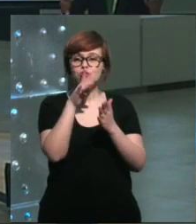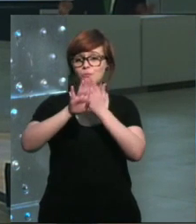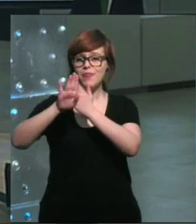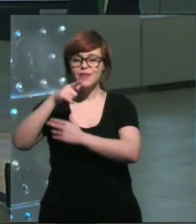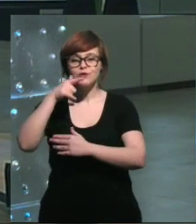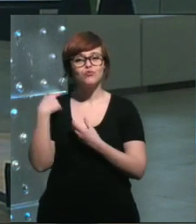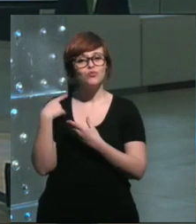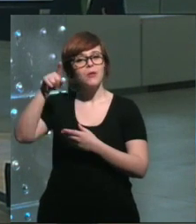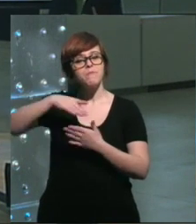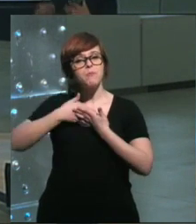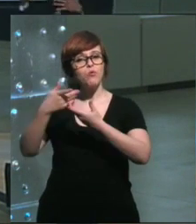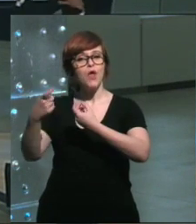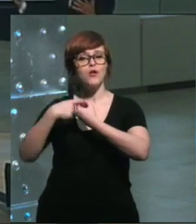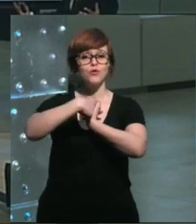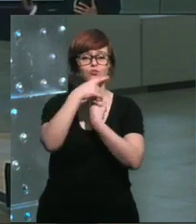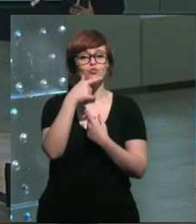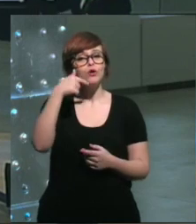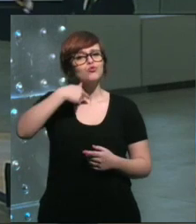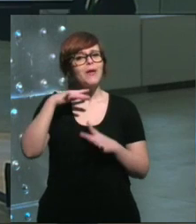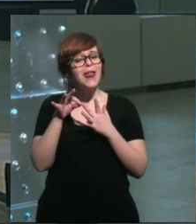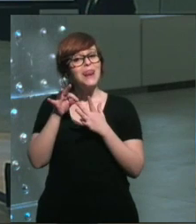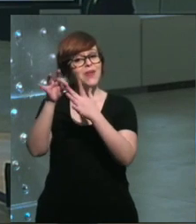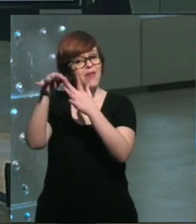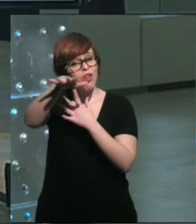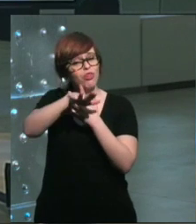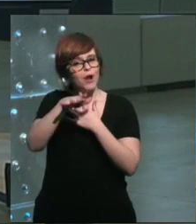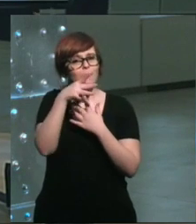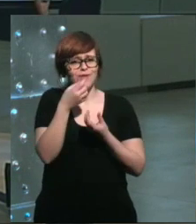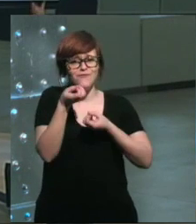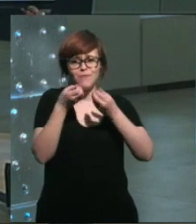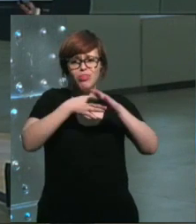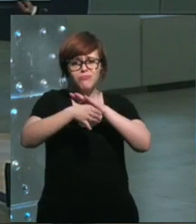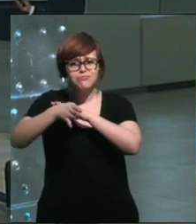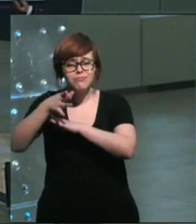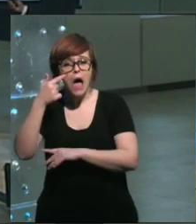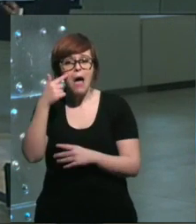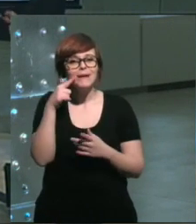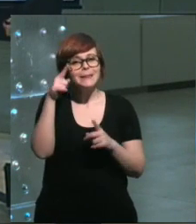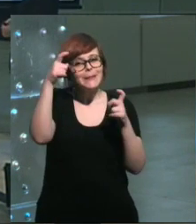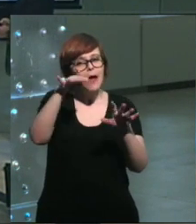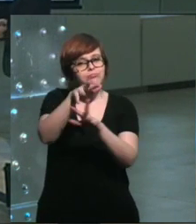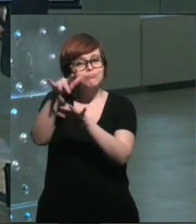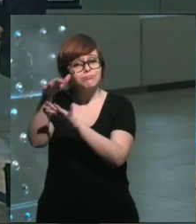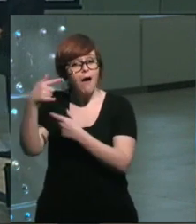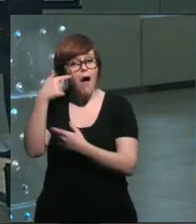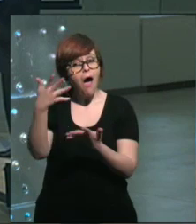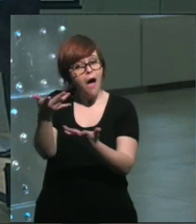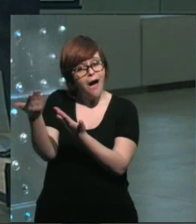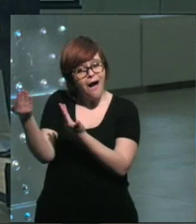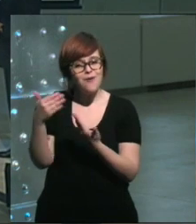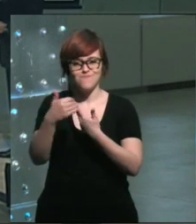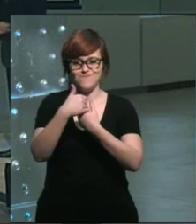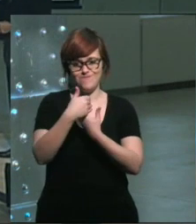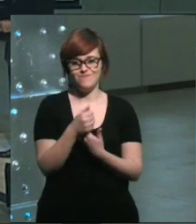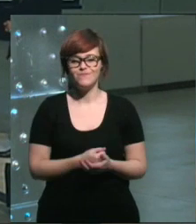ofrecerse como voluntarios. Y tú, como eras el líder de esa región, podías acceder a esa información y reclutarlos. Esto que ves aquí es una